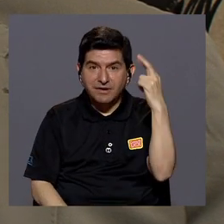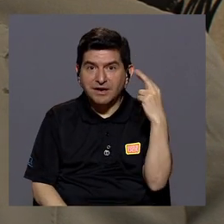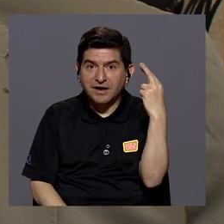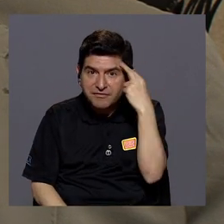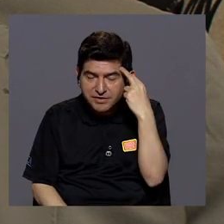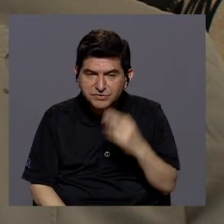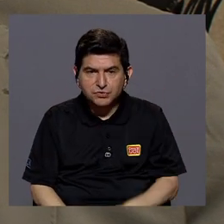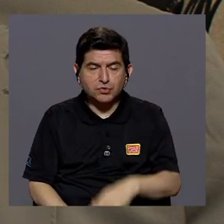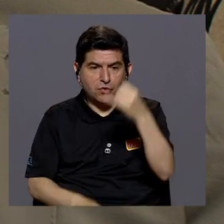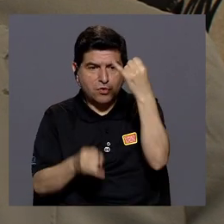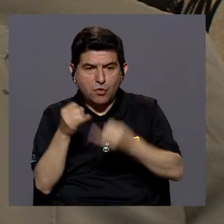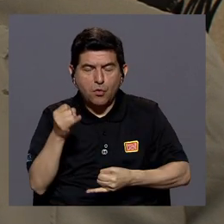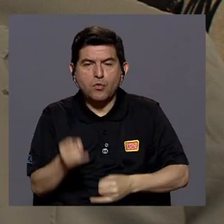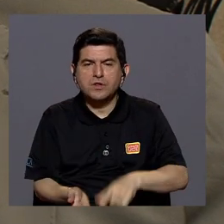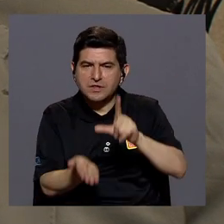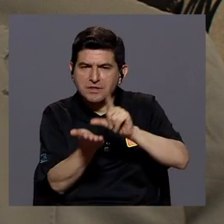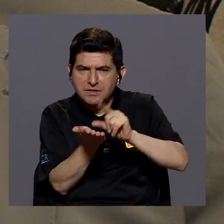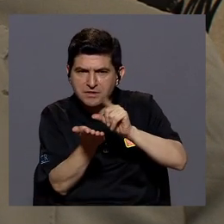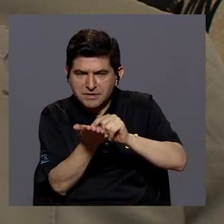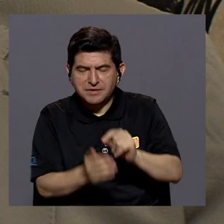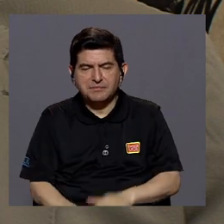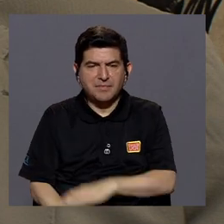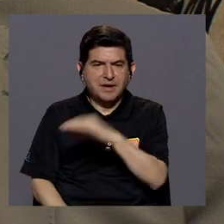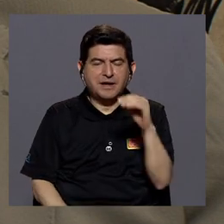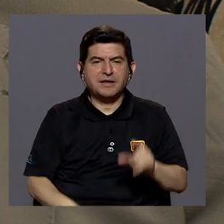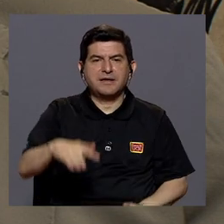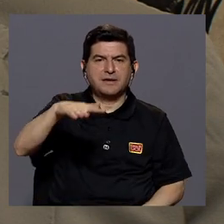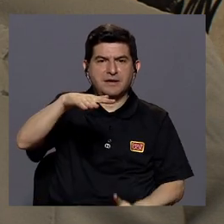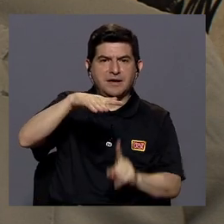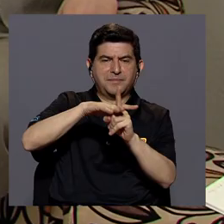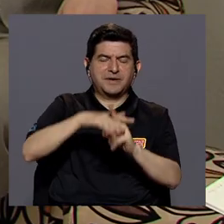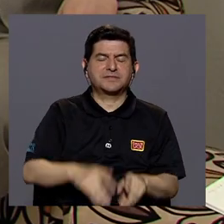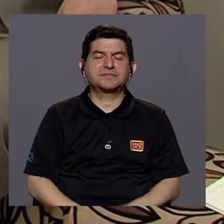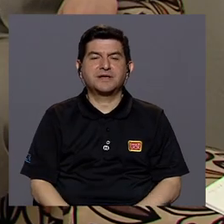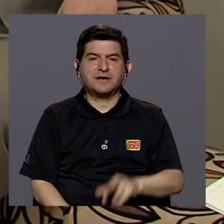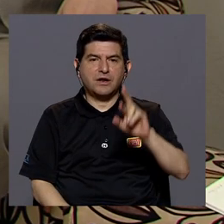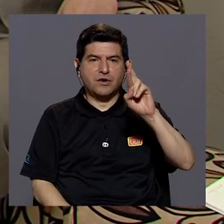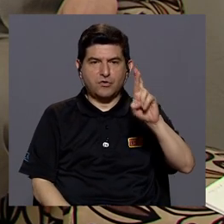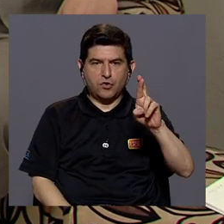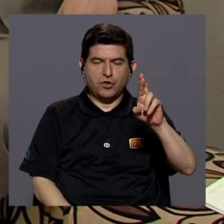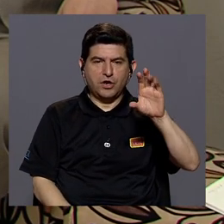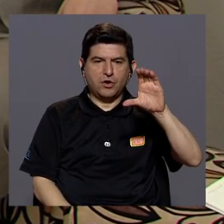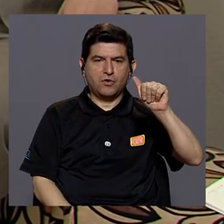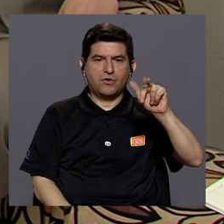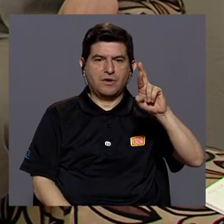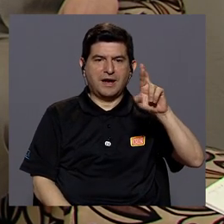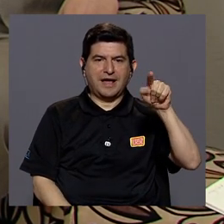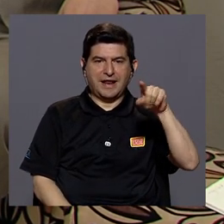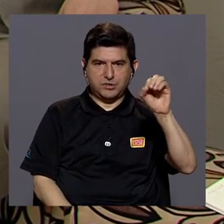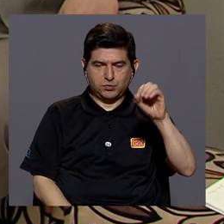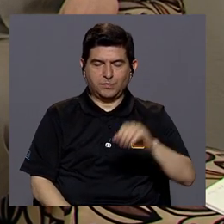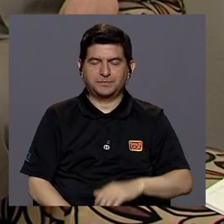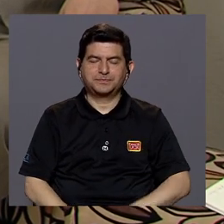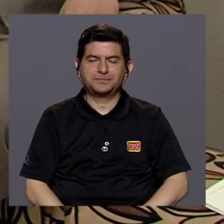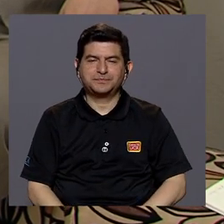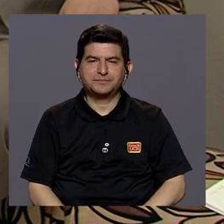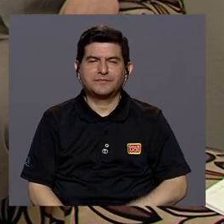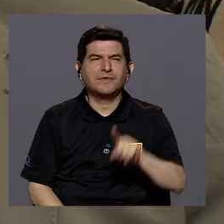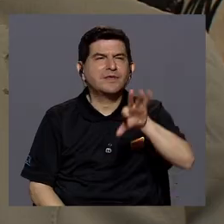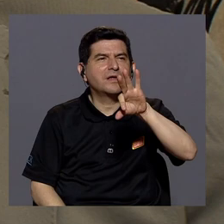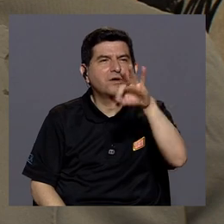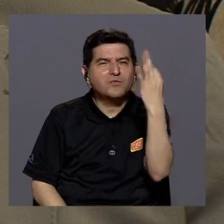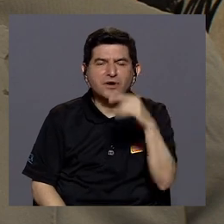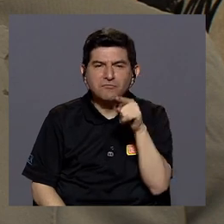la última edición que ustedes escriben y la llegada de don Rodrigo Carazo, y que de algún modo